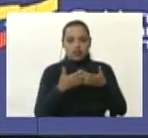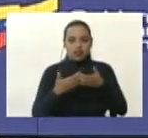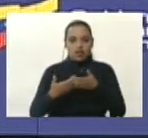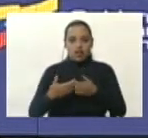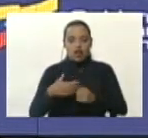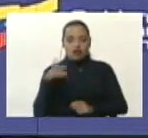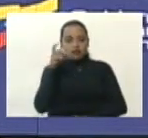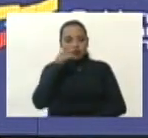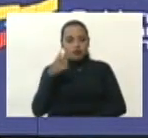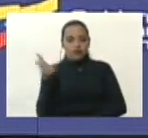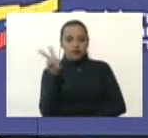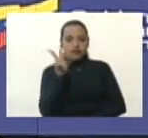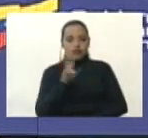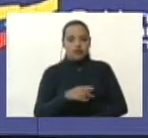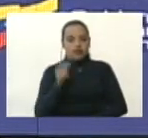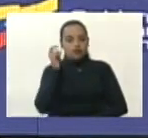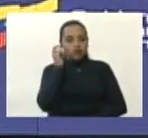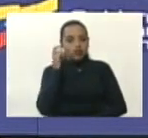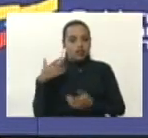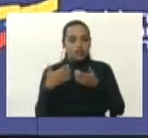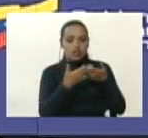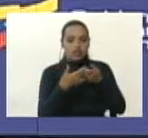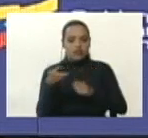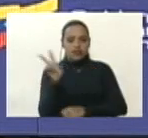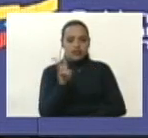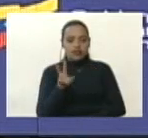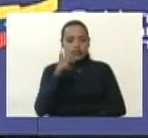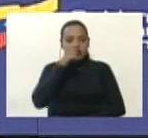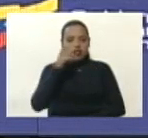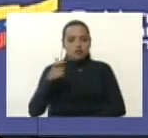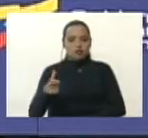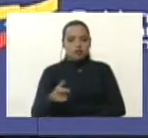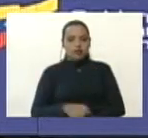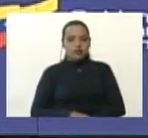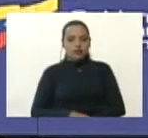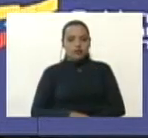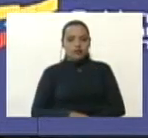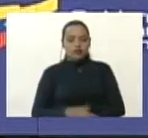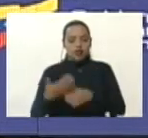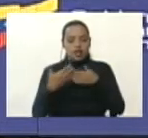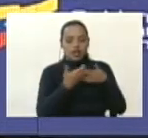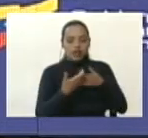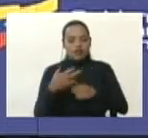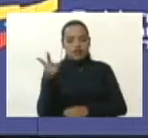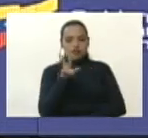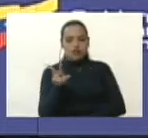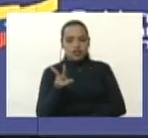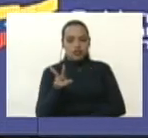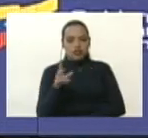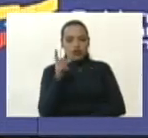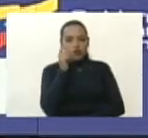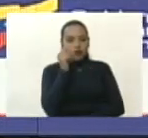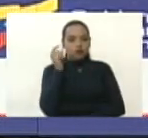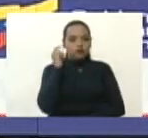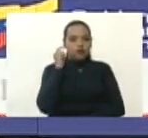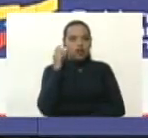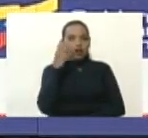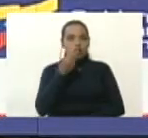las mujeres guerreras de Venezuela, y del pueblo guerrero de Venezuela, de los hombres guerreros, de la juventud guerrera que